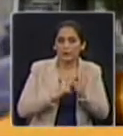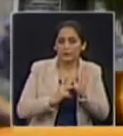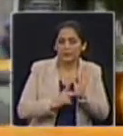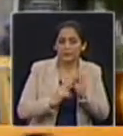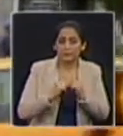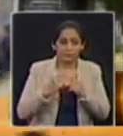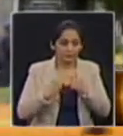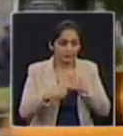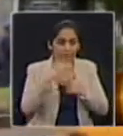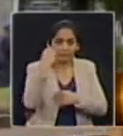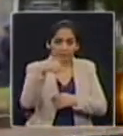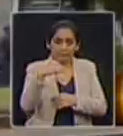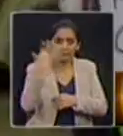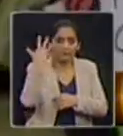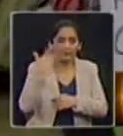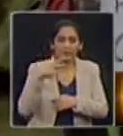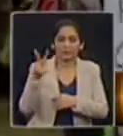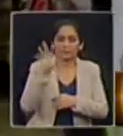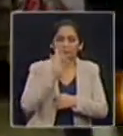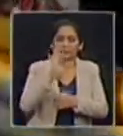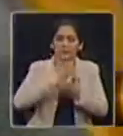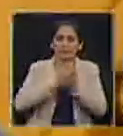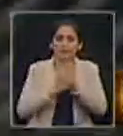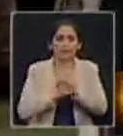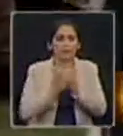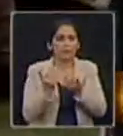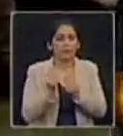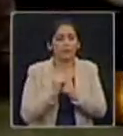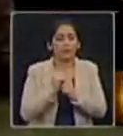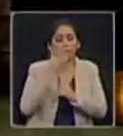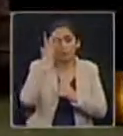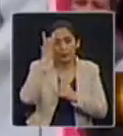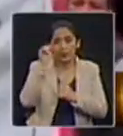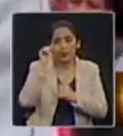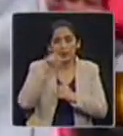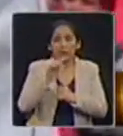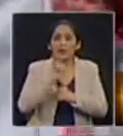para este miércoles 29 de noviembre una audiencia para exponer